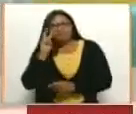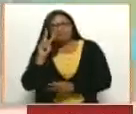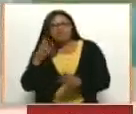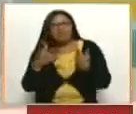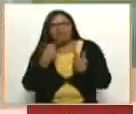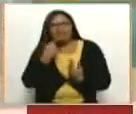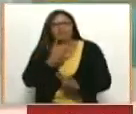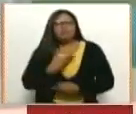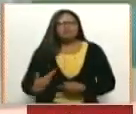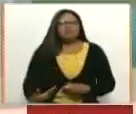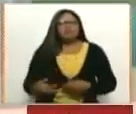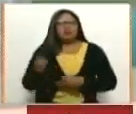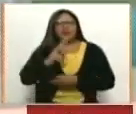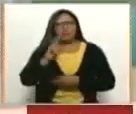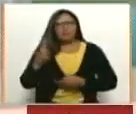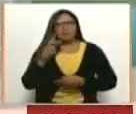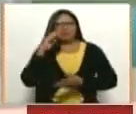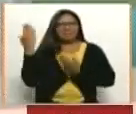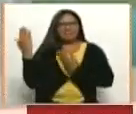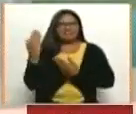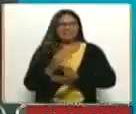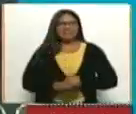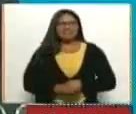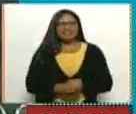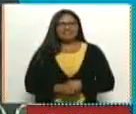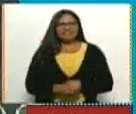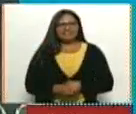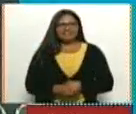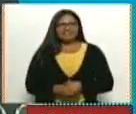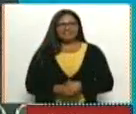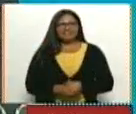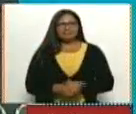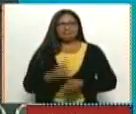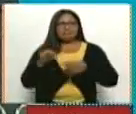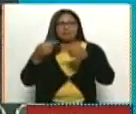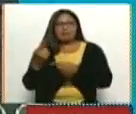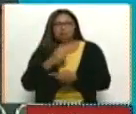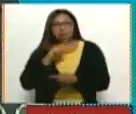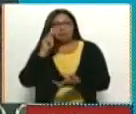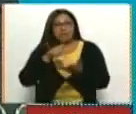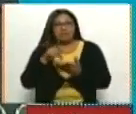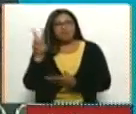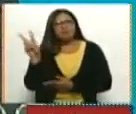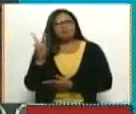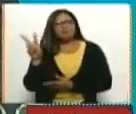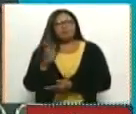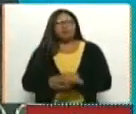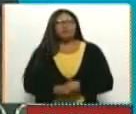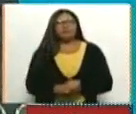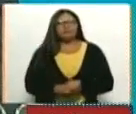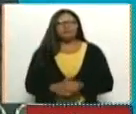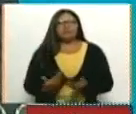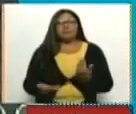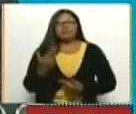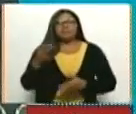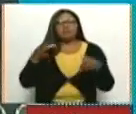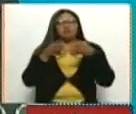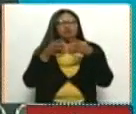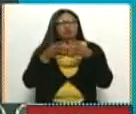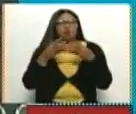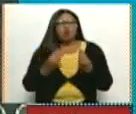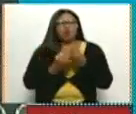el presidente de la República en función a esto. Mañana lo vamos a tener aquí en Venezuela, en importantes reuniones, el